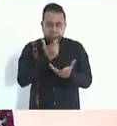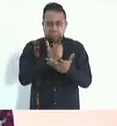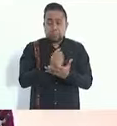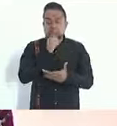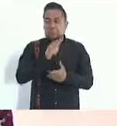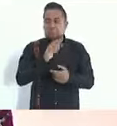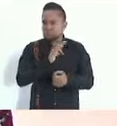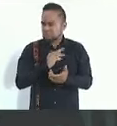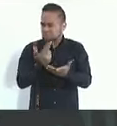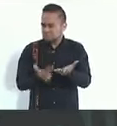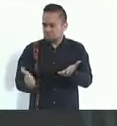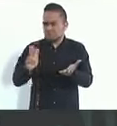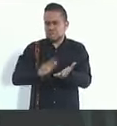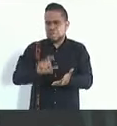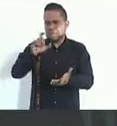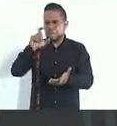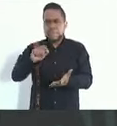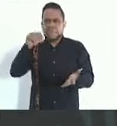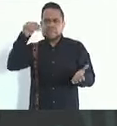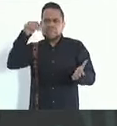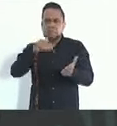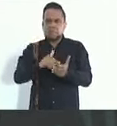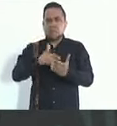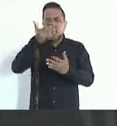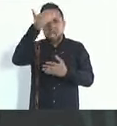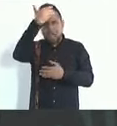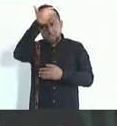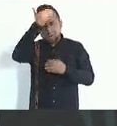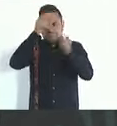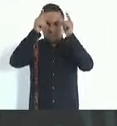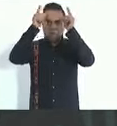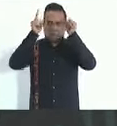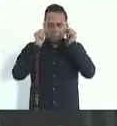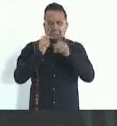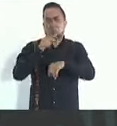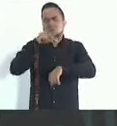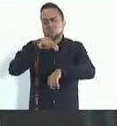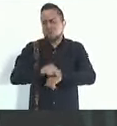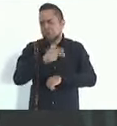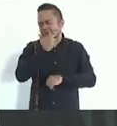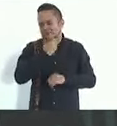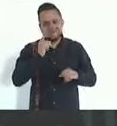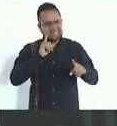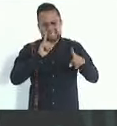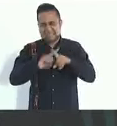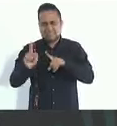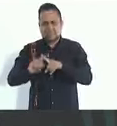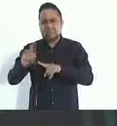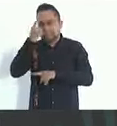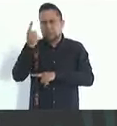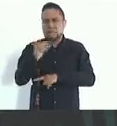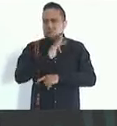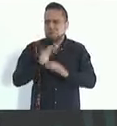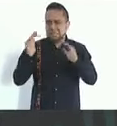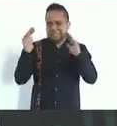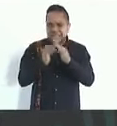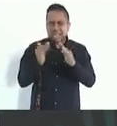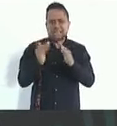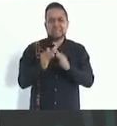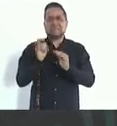más de 20,000 enfermeras, enfermeros, médicos, médicas, para que vayan casa por casa a todas